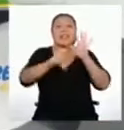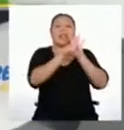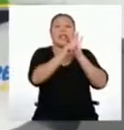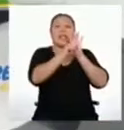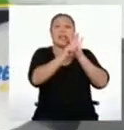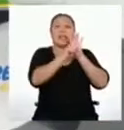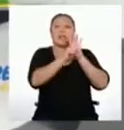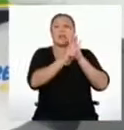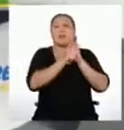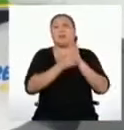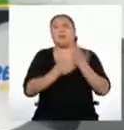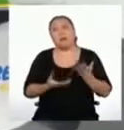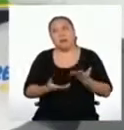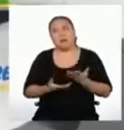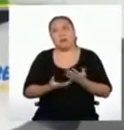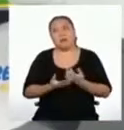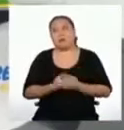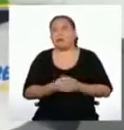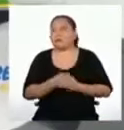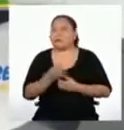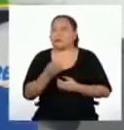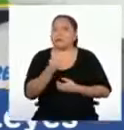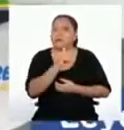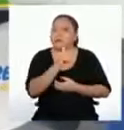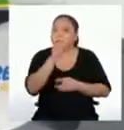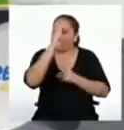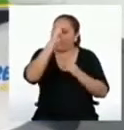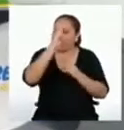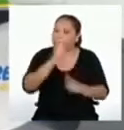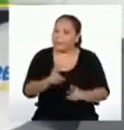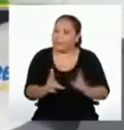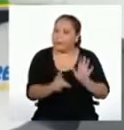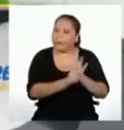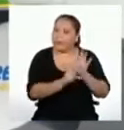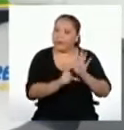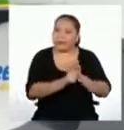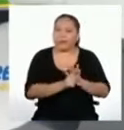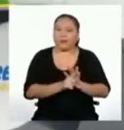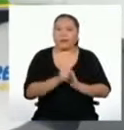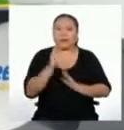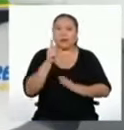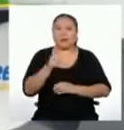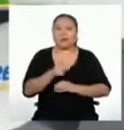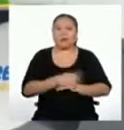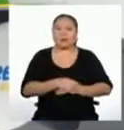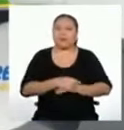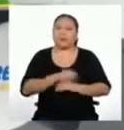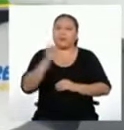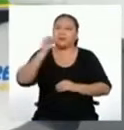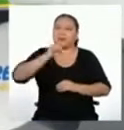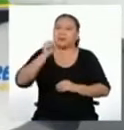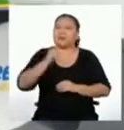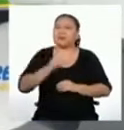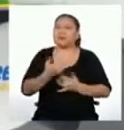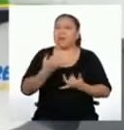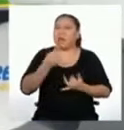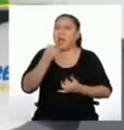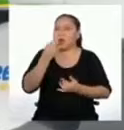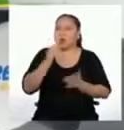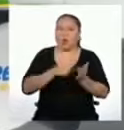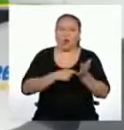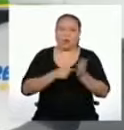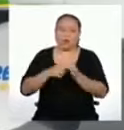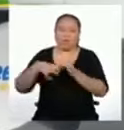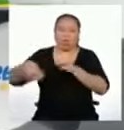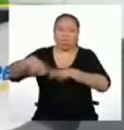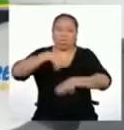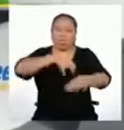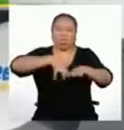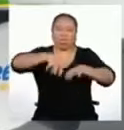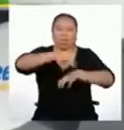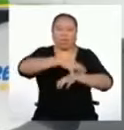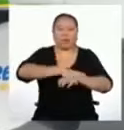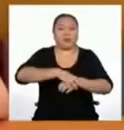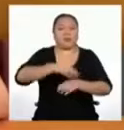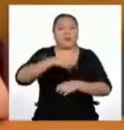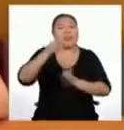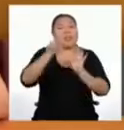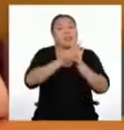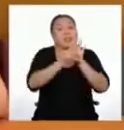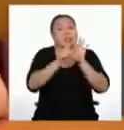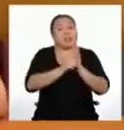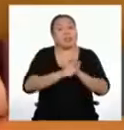y con lo poco que las cumplimos a veces. Con razón podemos llegar a ser tan desorganizados. Las leyes hay que cumplirlas